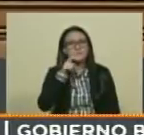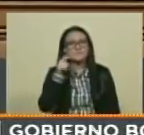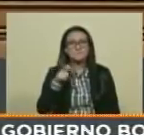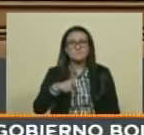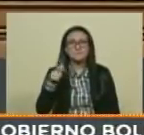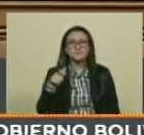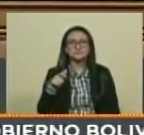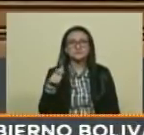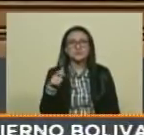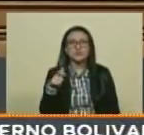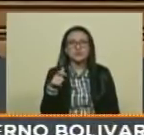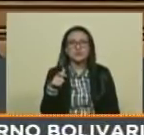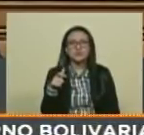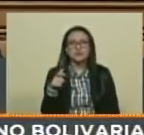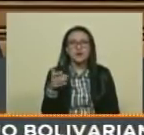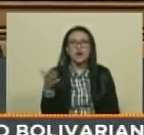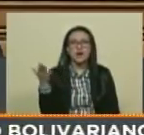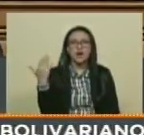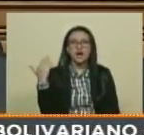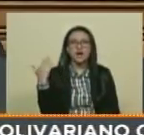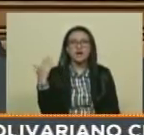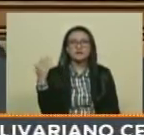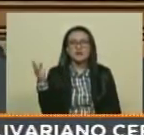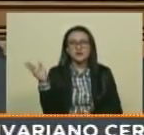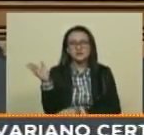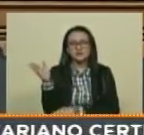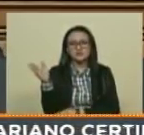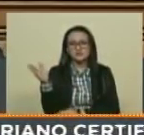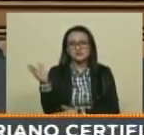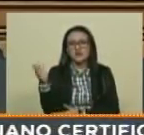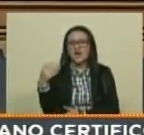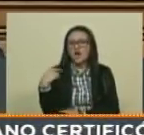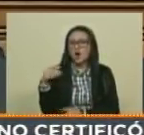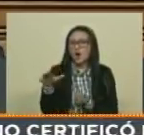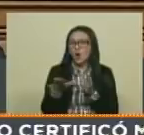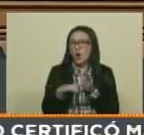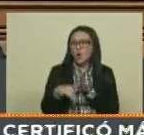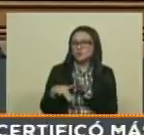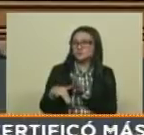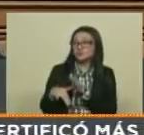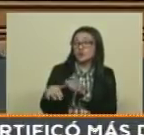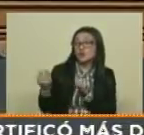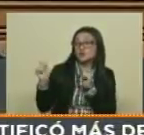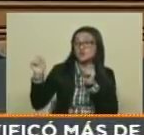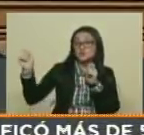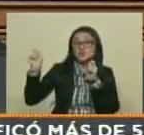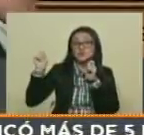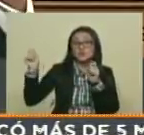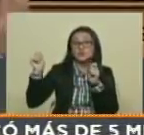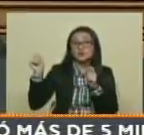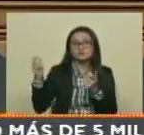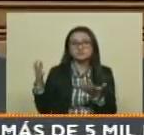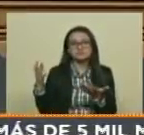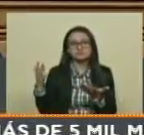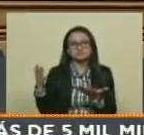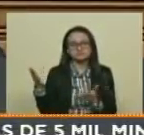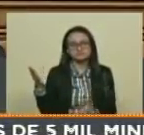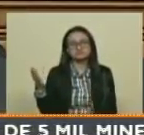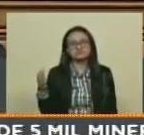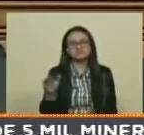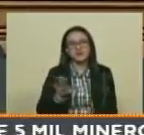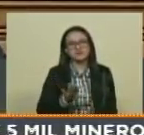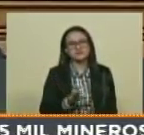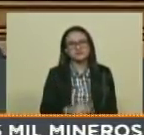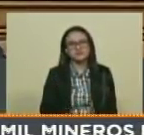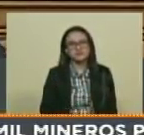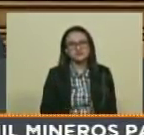antes levantaba las banderas de la corrupción, pero ¿desde dónde? De la lucha anticorrupción, levantaba esa bandera.